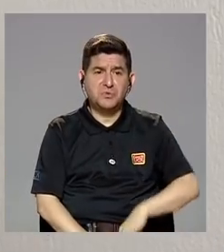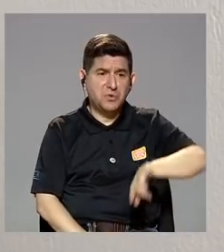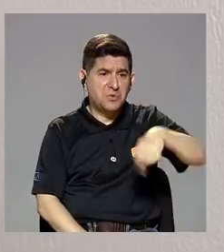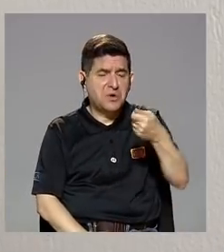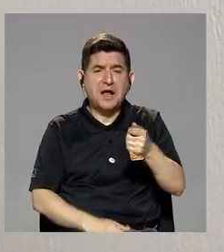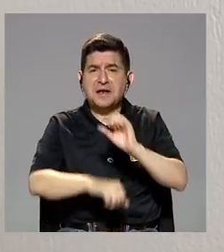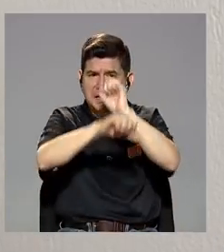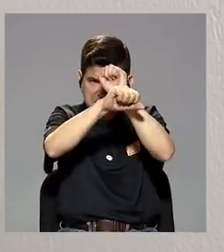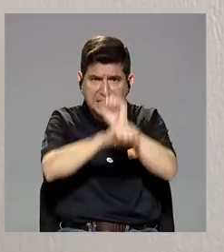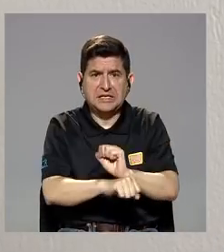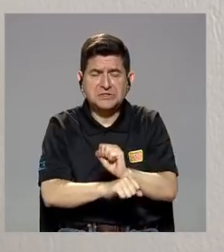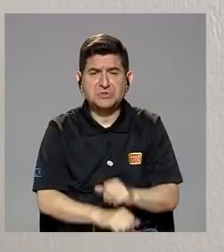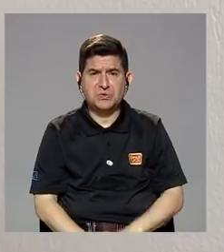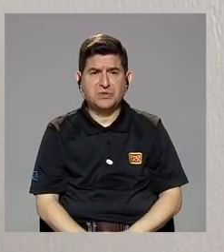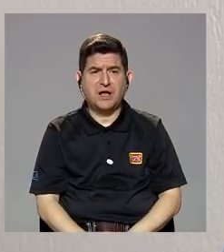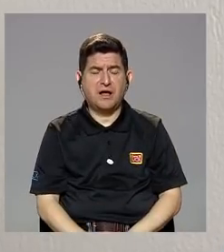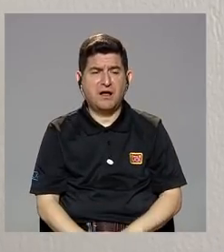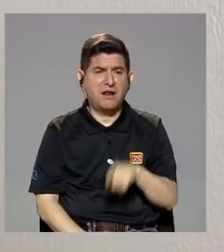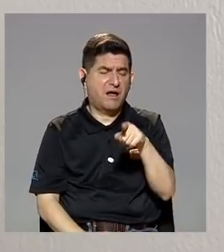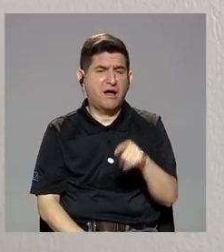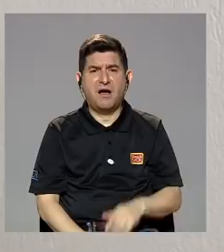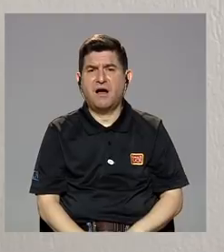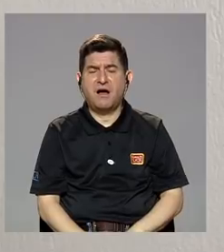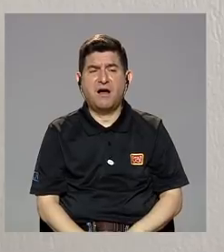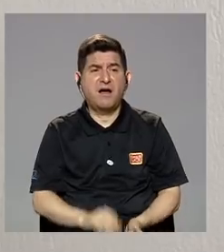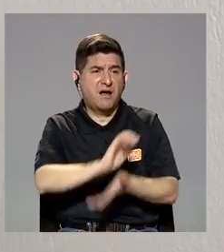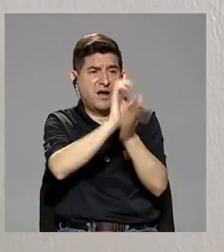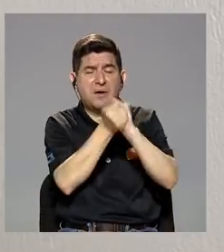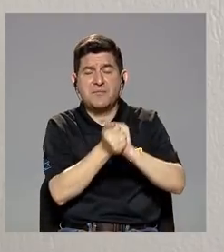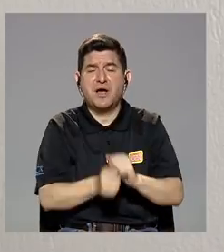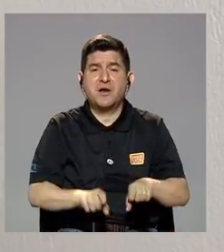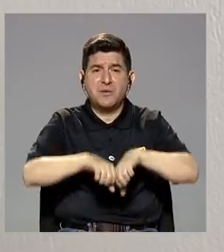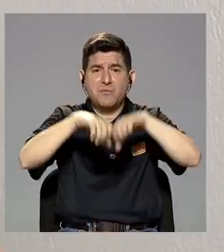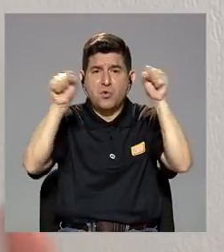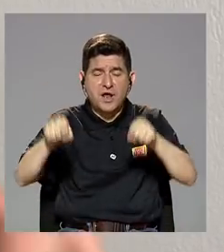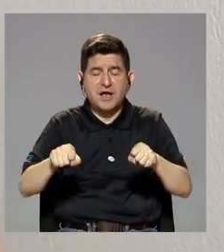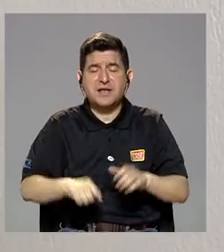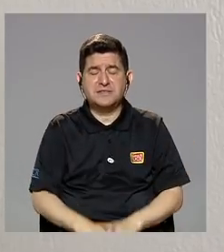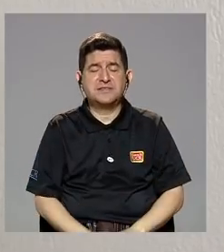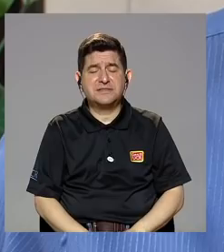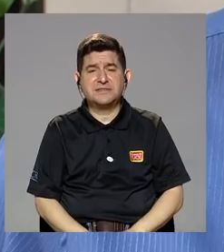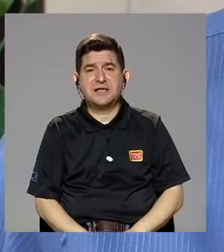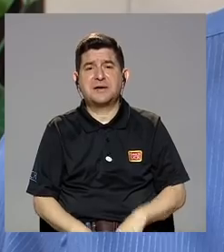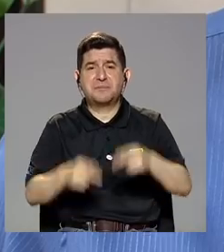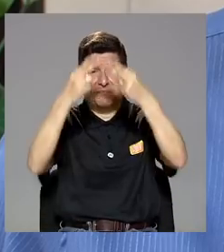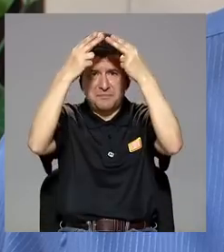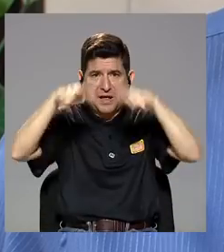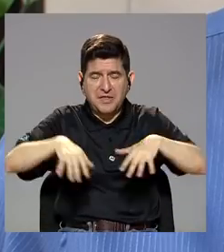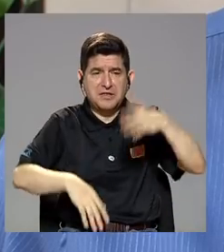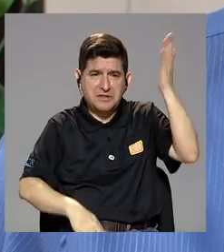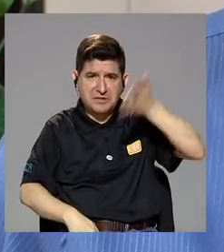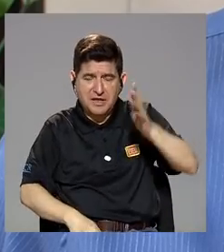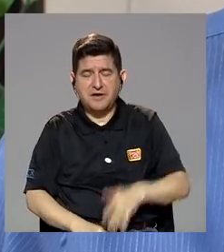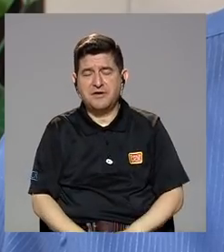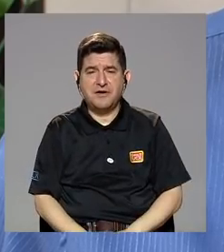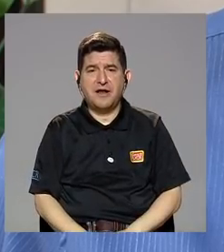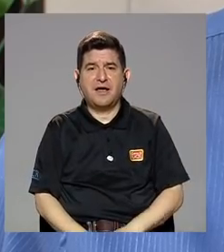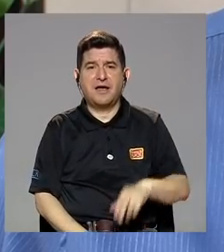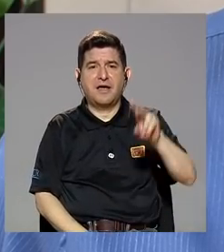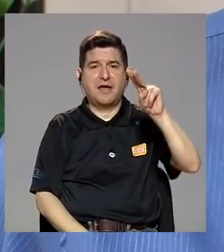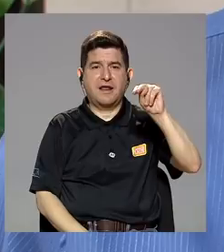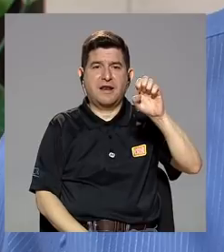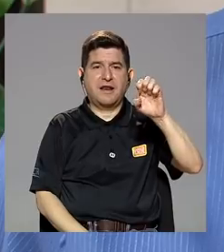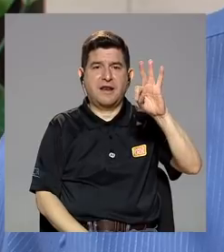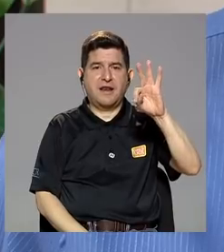canales tradicionales van a ser superados por los famosos streaming que son netflix que es h veo que son las grandes